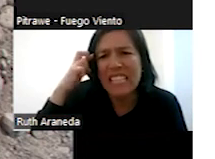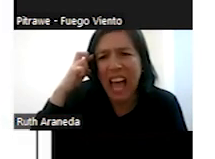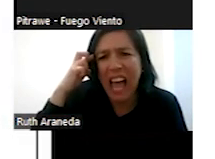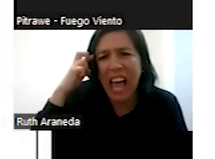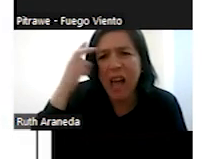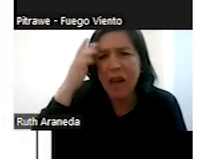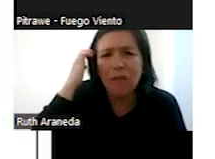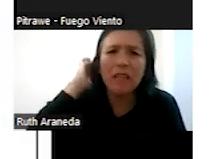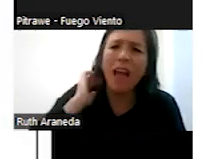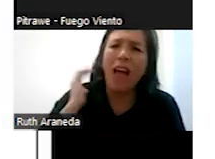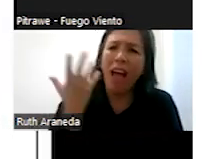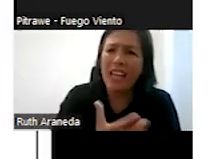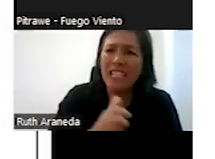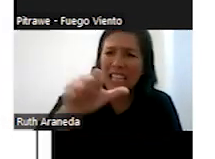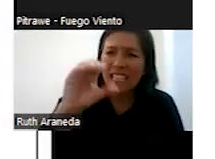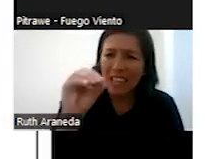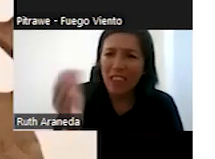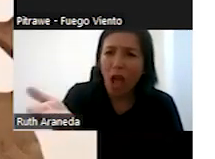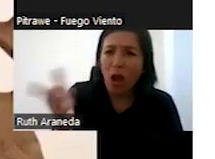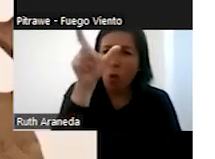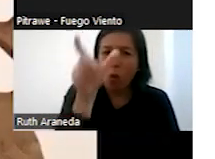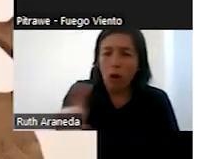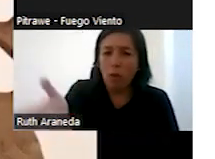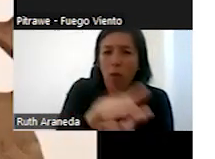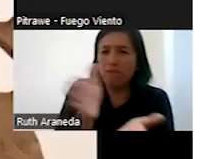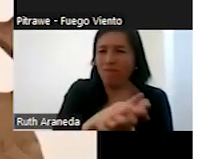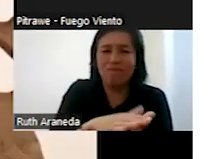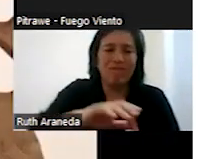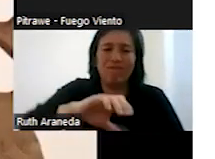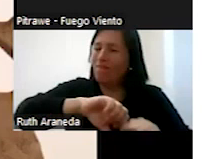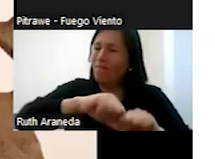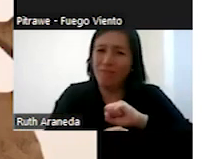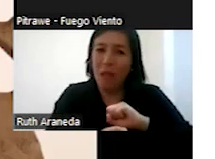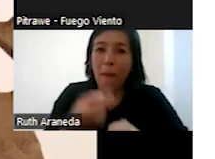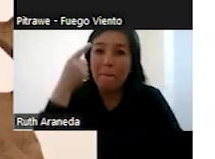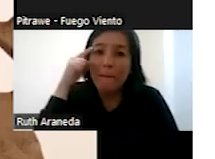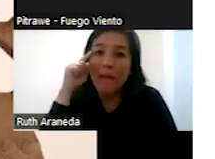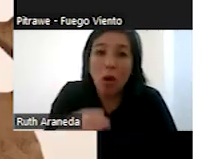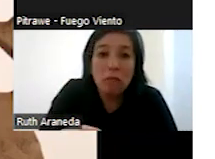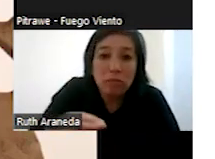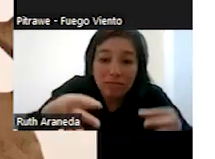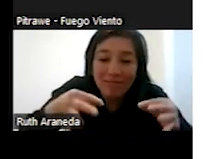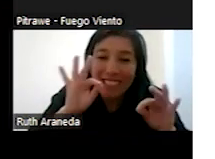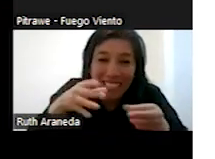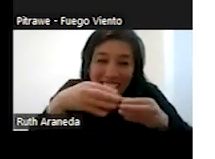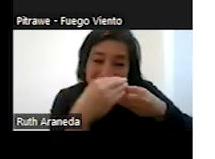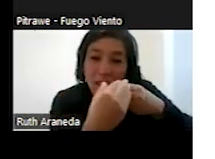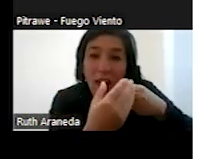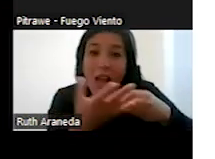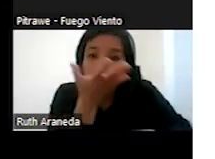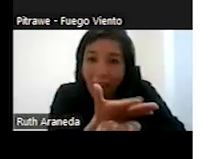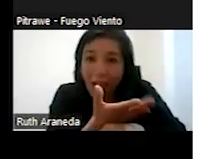cuerpos, destrozados los huesos, pero la cerámica, increíble, se conserva, a pesar de todo, debajo de las